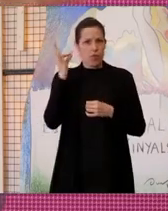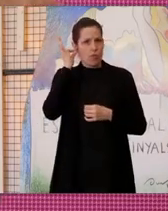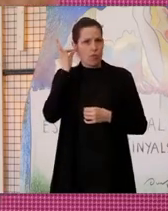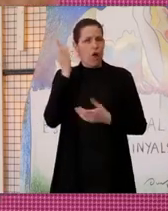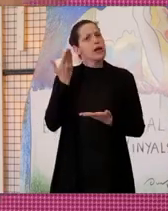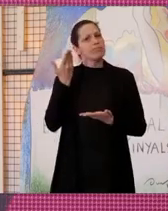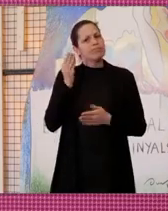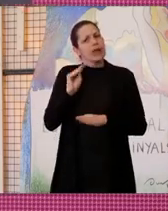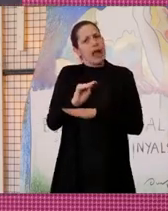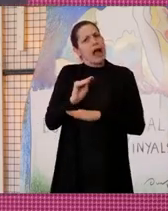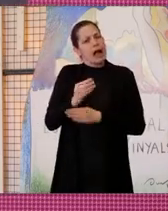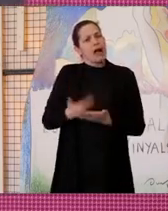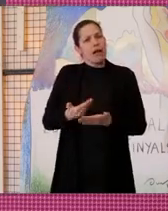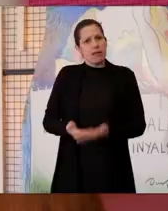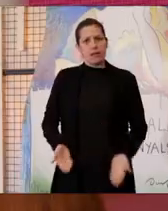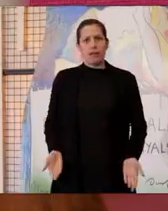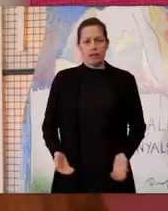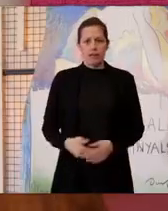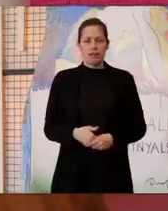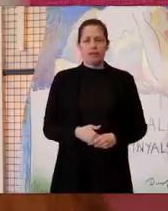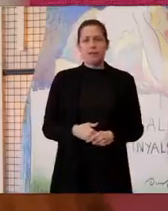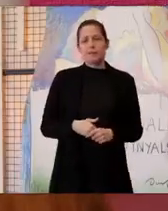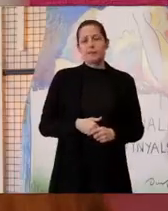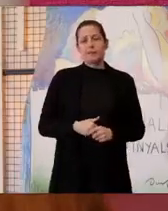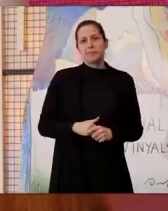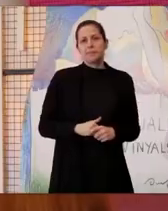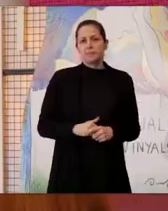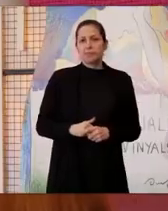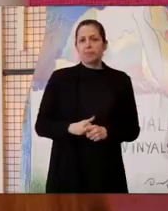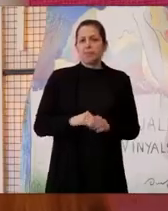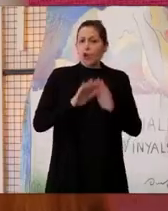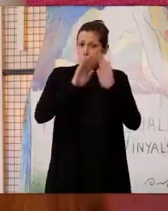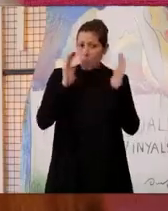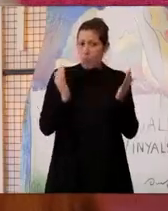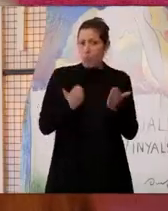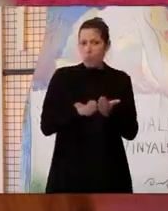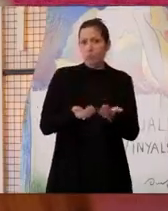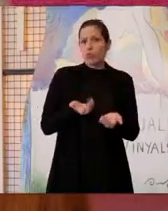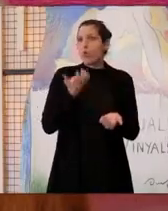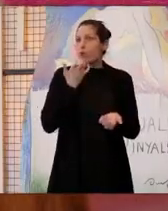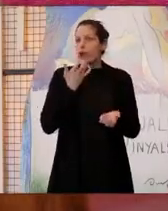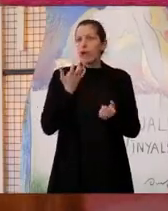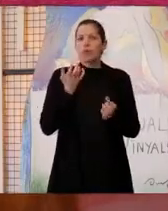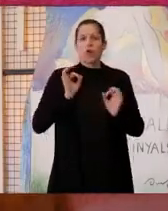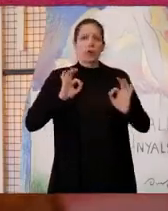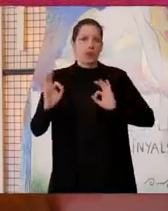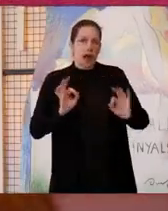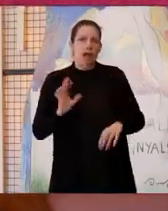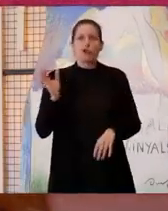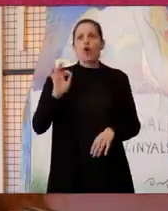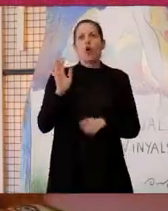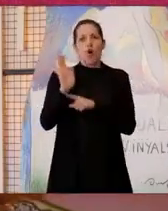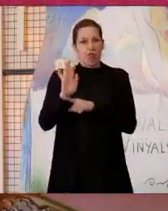han existido siempre que no vemos pero existen en el mundo del teatro del cine